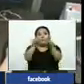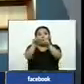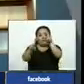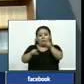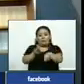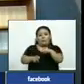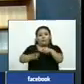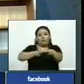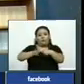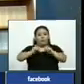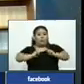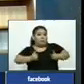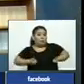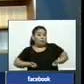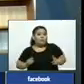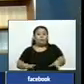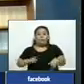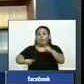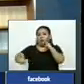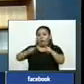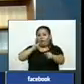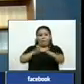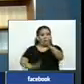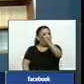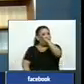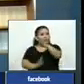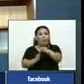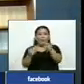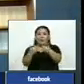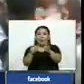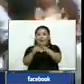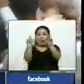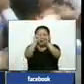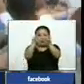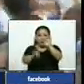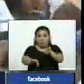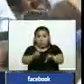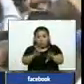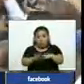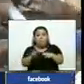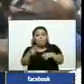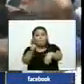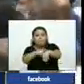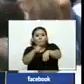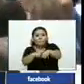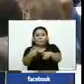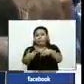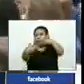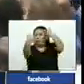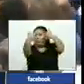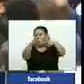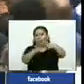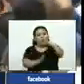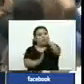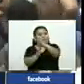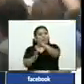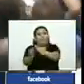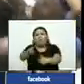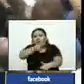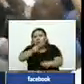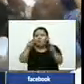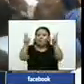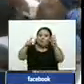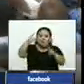parte de las autoridades. Las autoridades restringieron diferentes plataformas de transmisión en vivo para censurar cierta información política de figuras